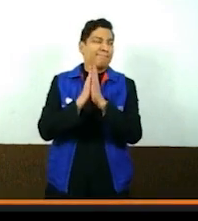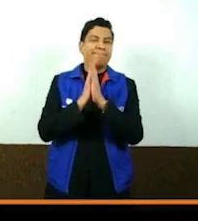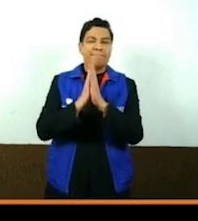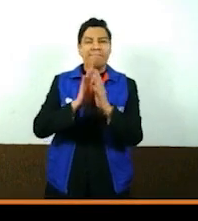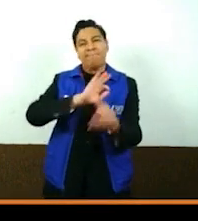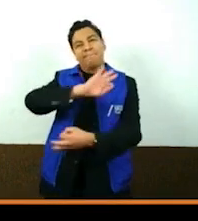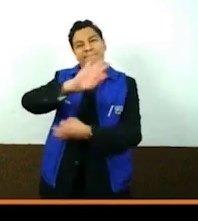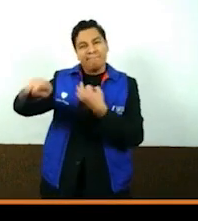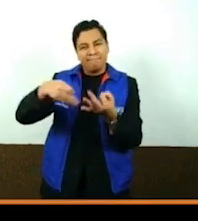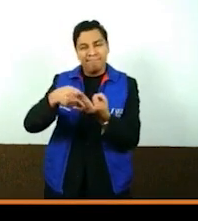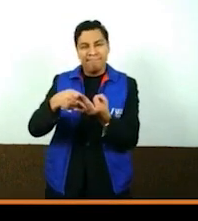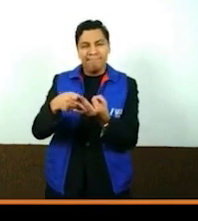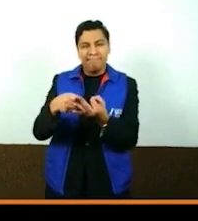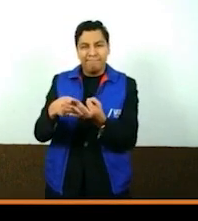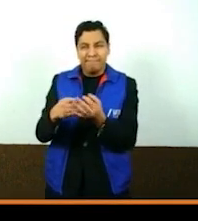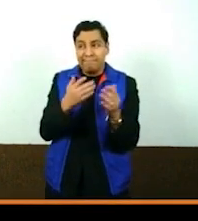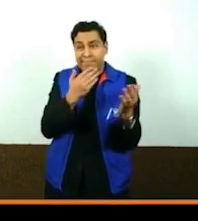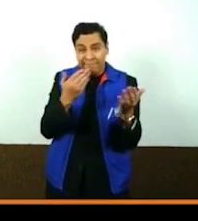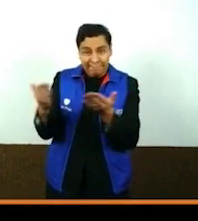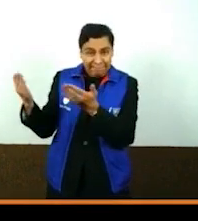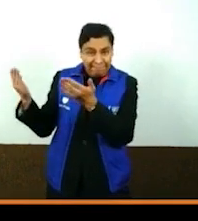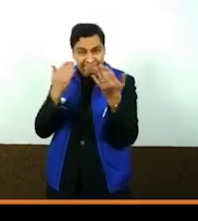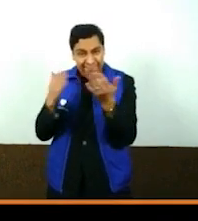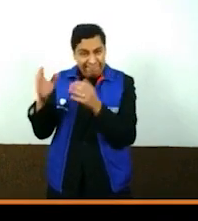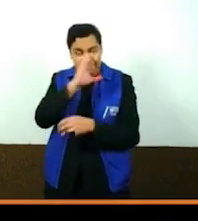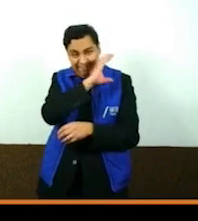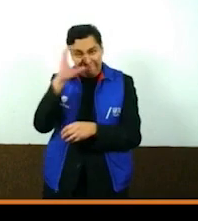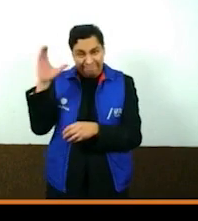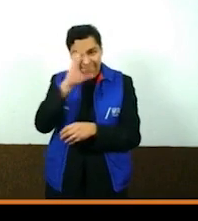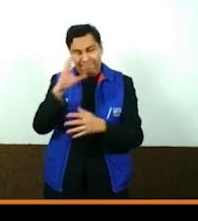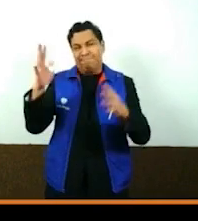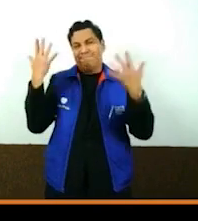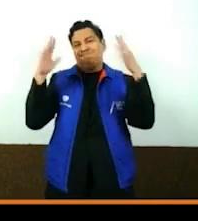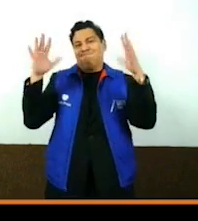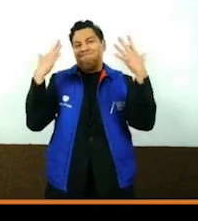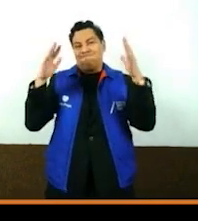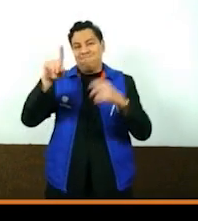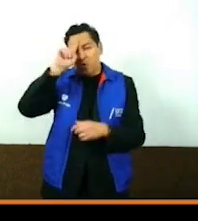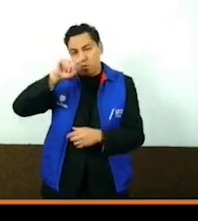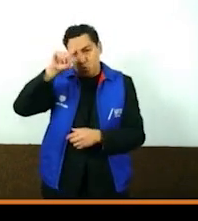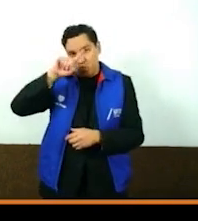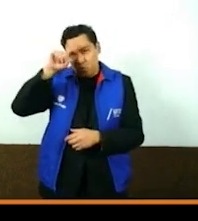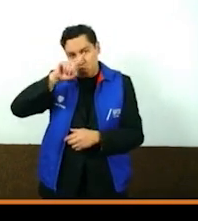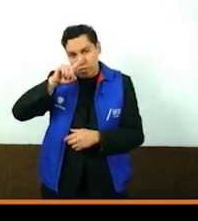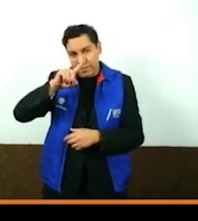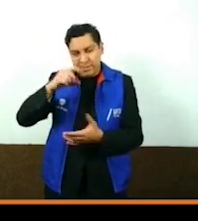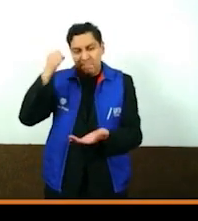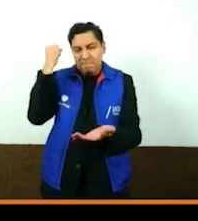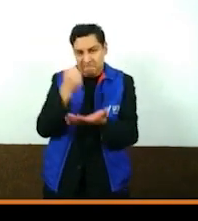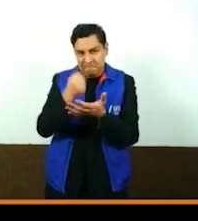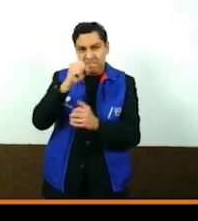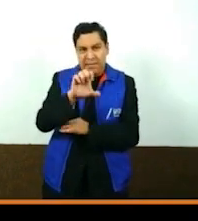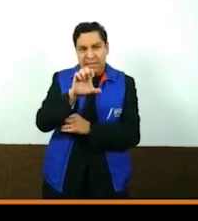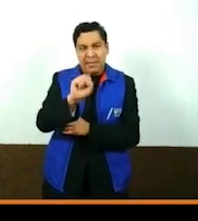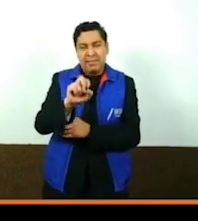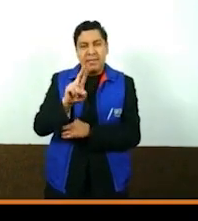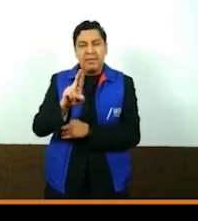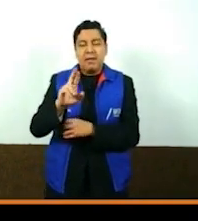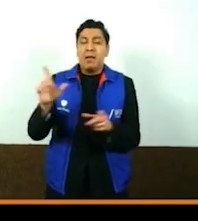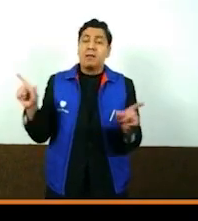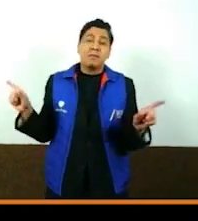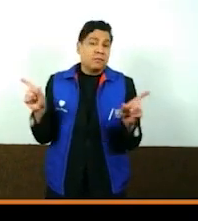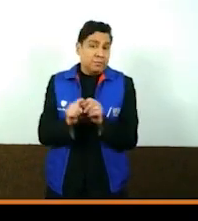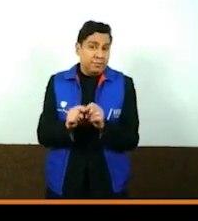Un aplauso para todos los consultores acreditados. Y bueno, María Carmen, vamos a cerrar esta ceremonia